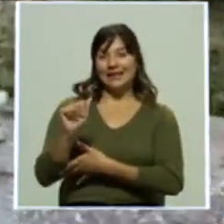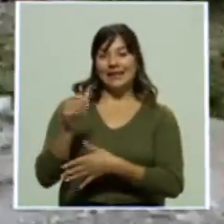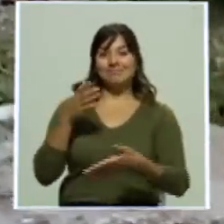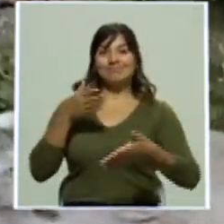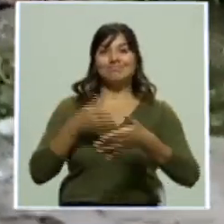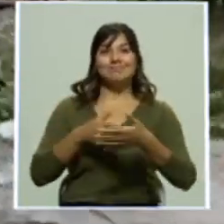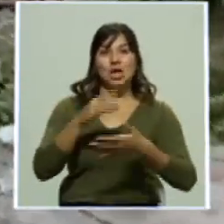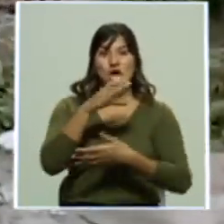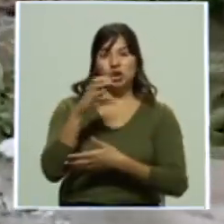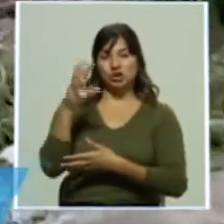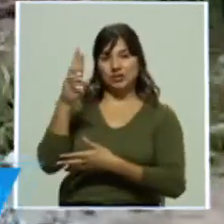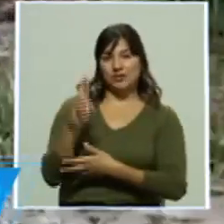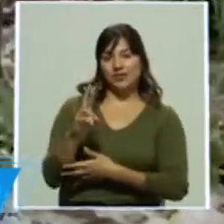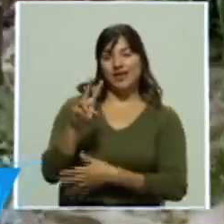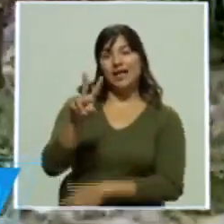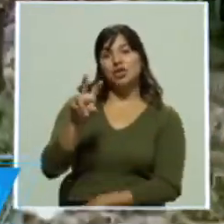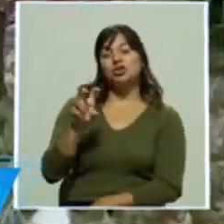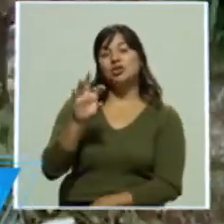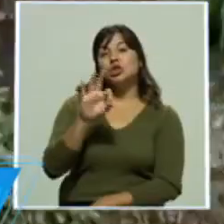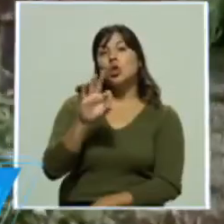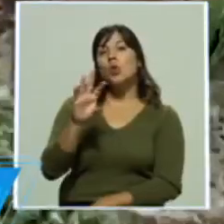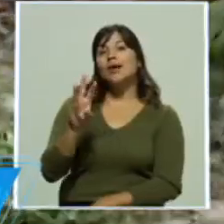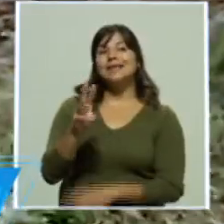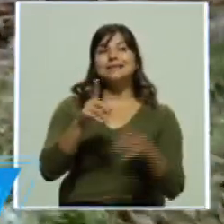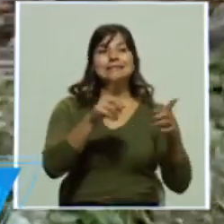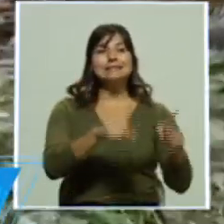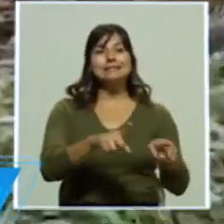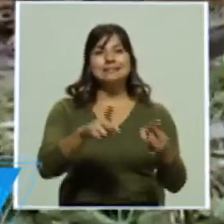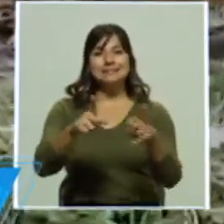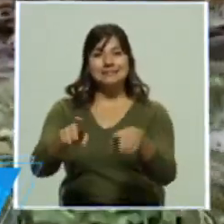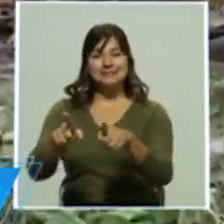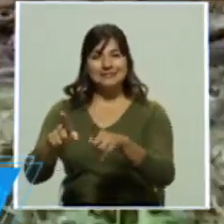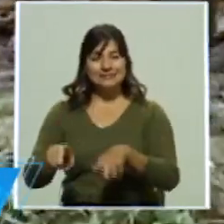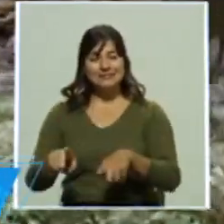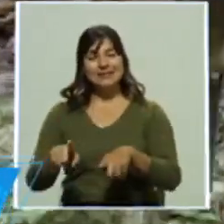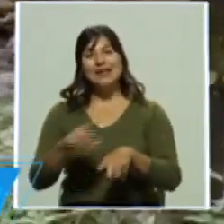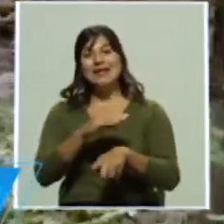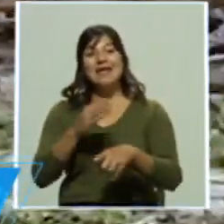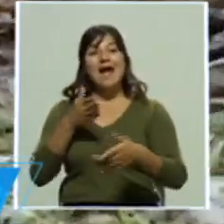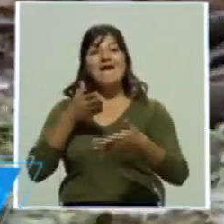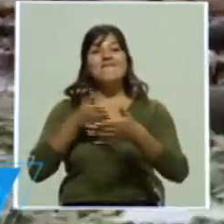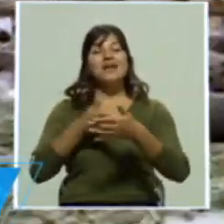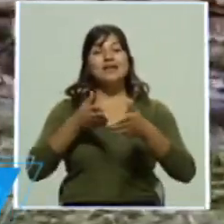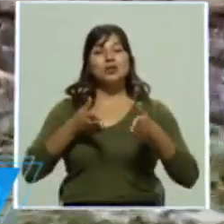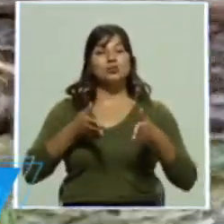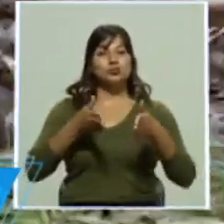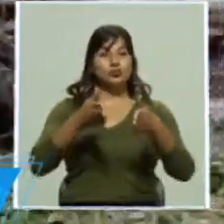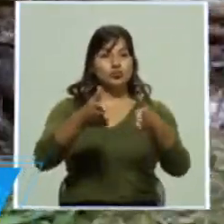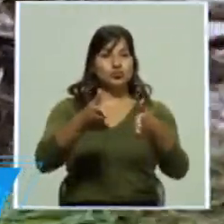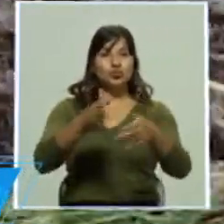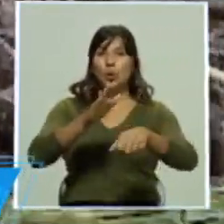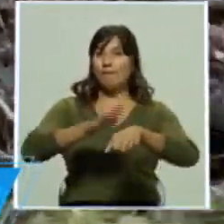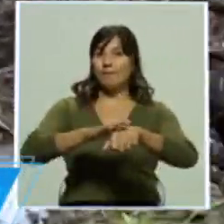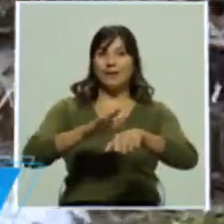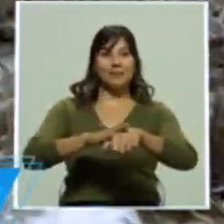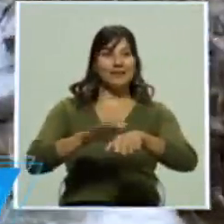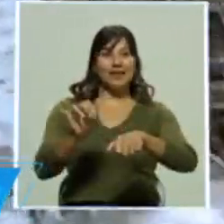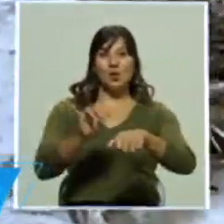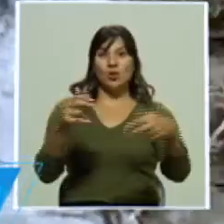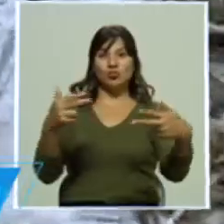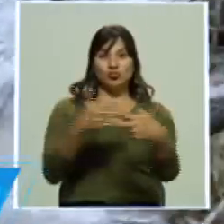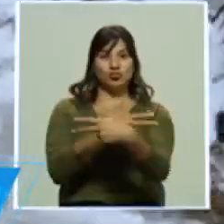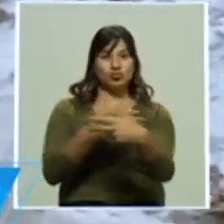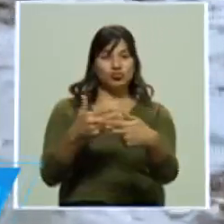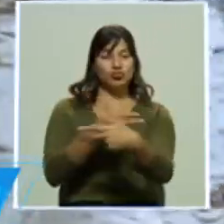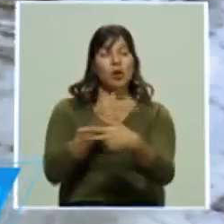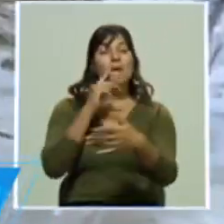nacional 296 eventos que afectaron las vías y la transitabilidad normal de los usuarios. Es por esta razón que el